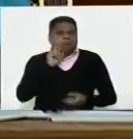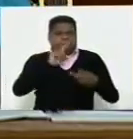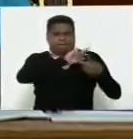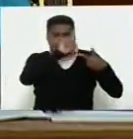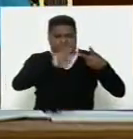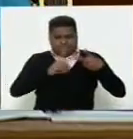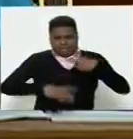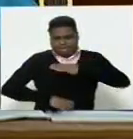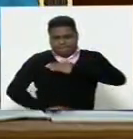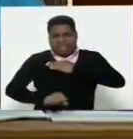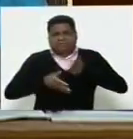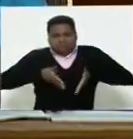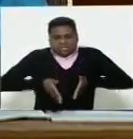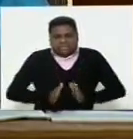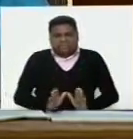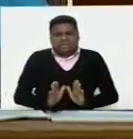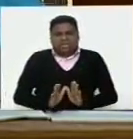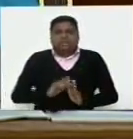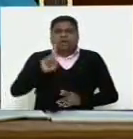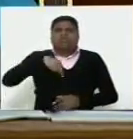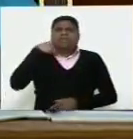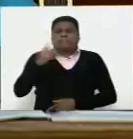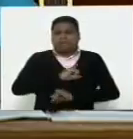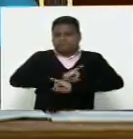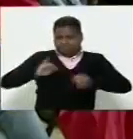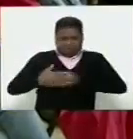parto, parto, nacimiento y posparto.